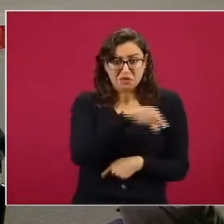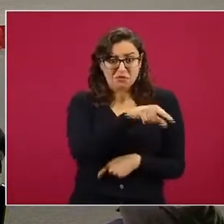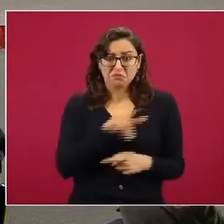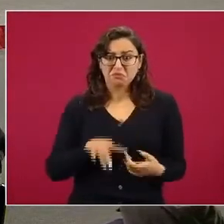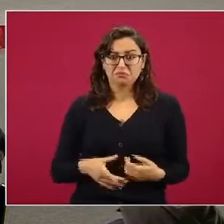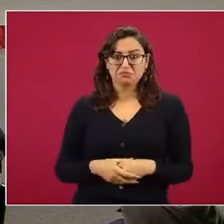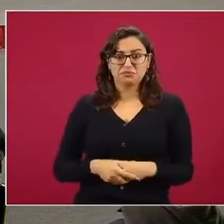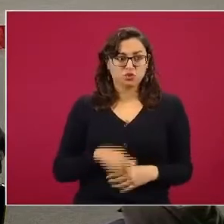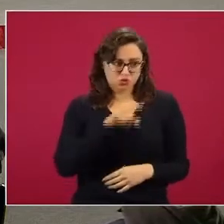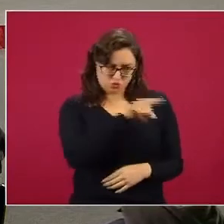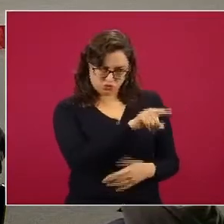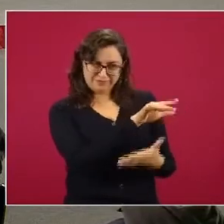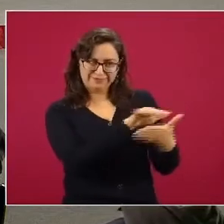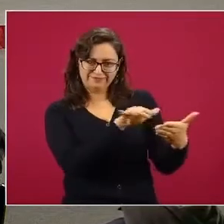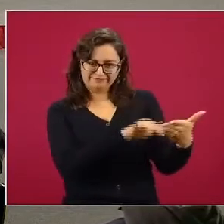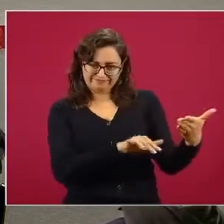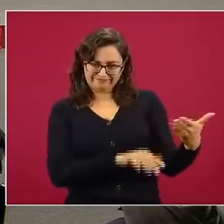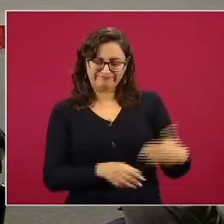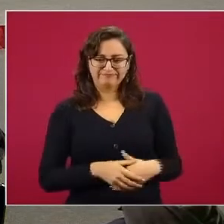¿Lo lees tú?